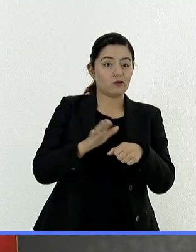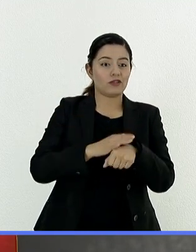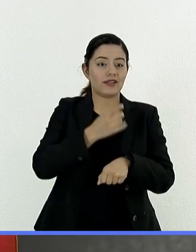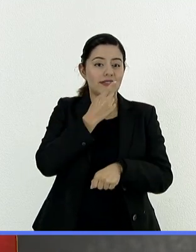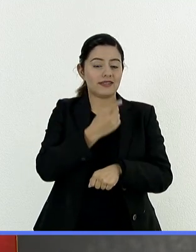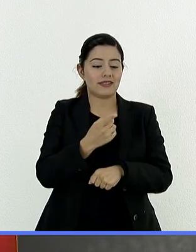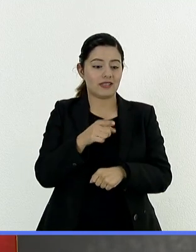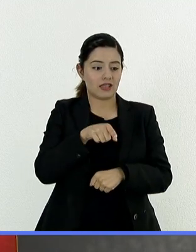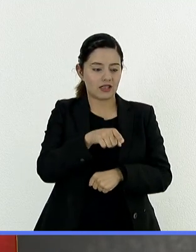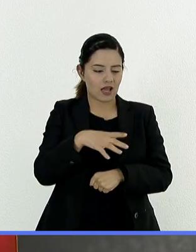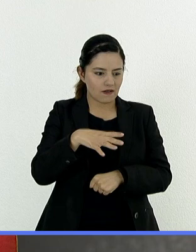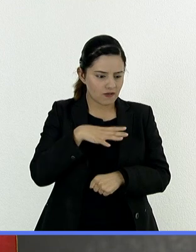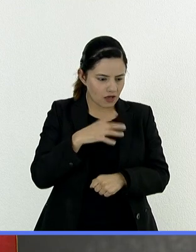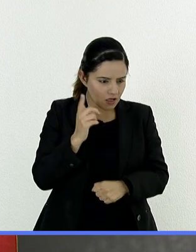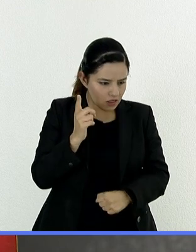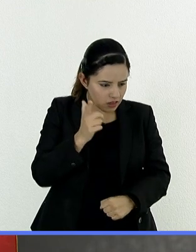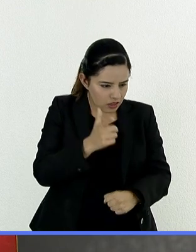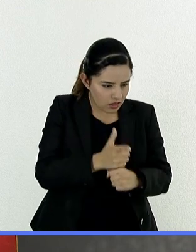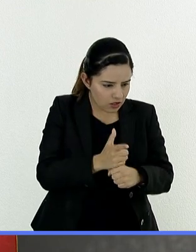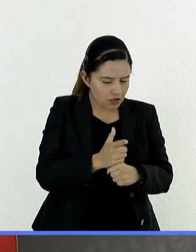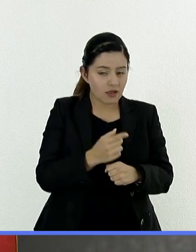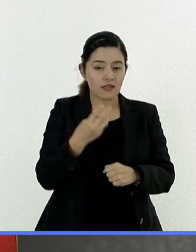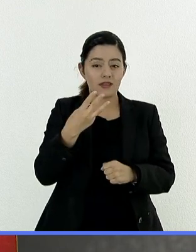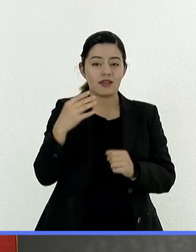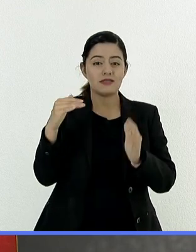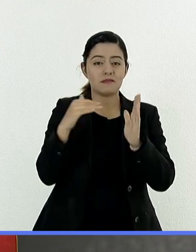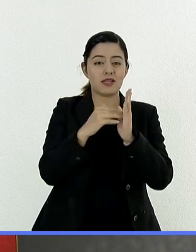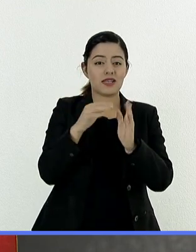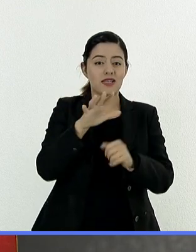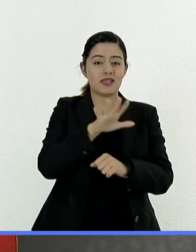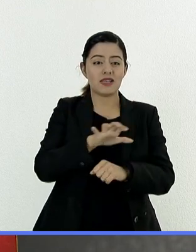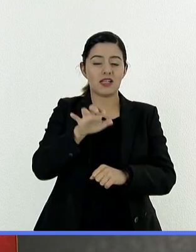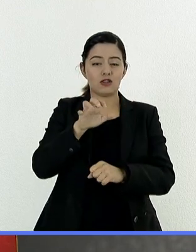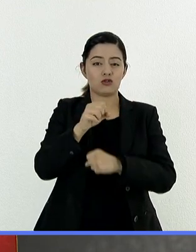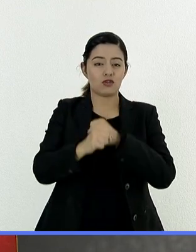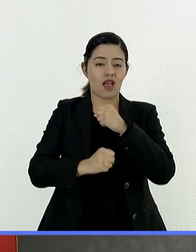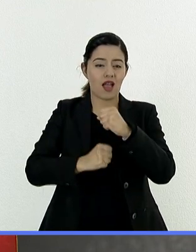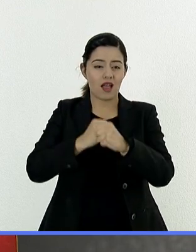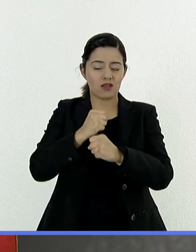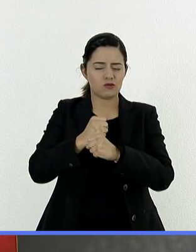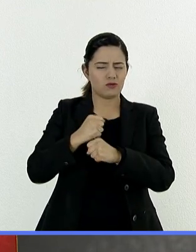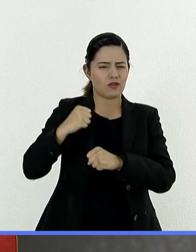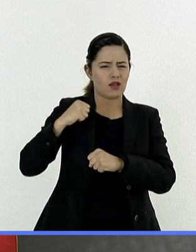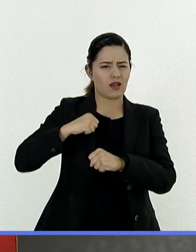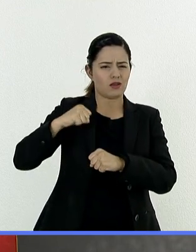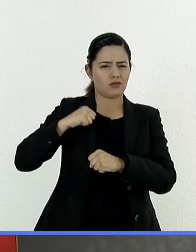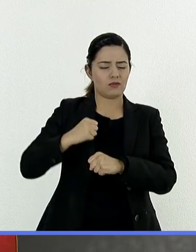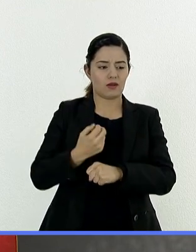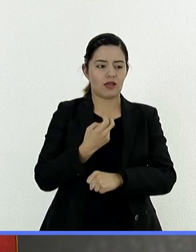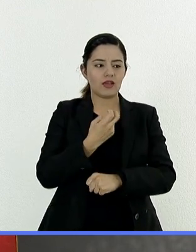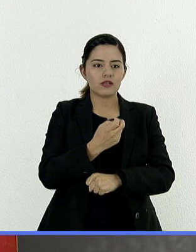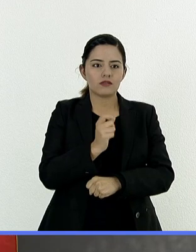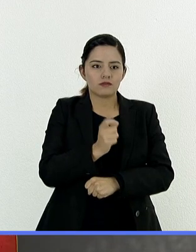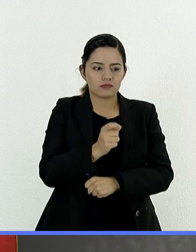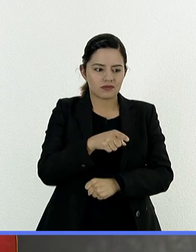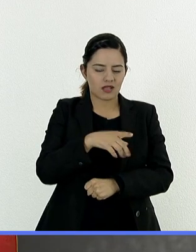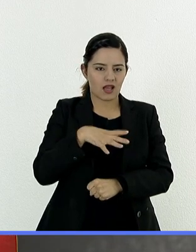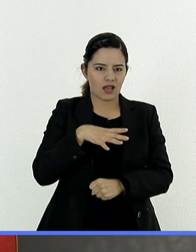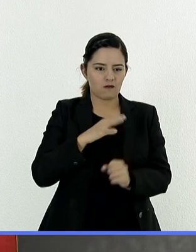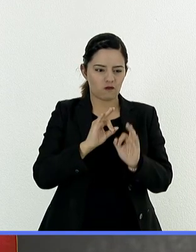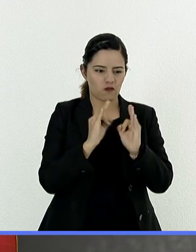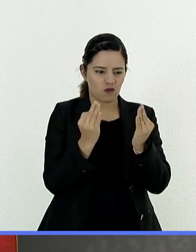tres mil quinientos millones de años que es la forma que dio origen al oxígeno en la atmósfera